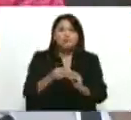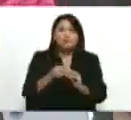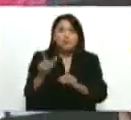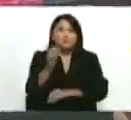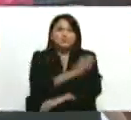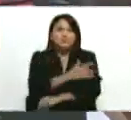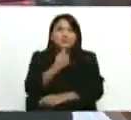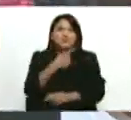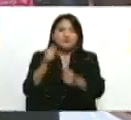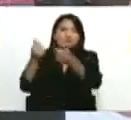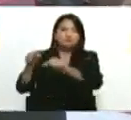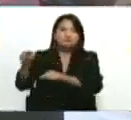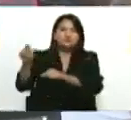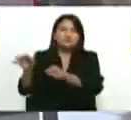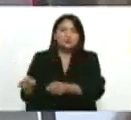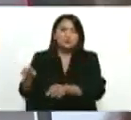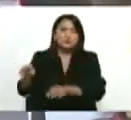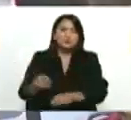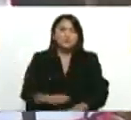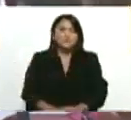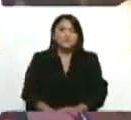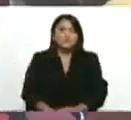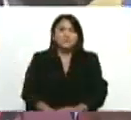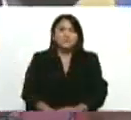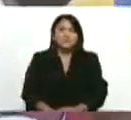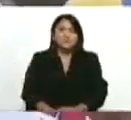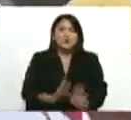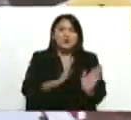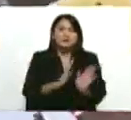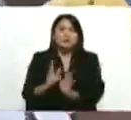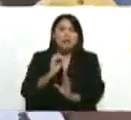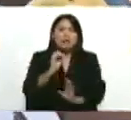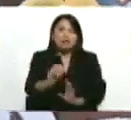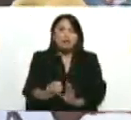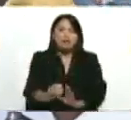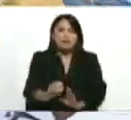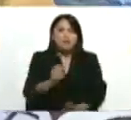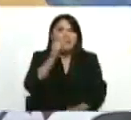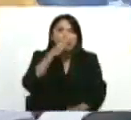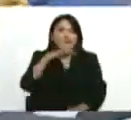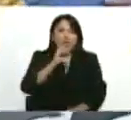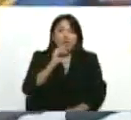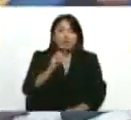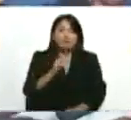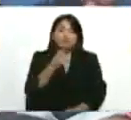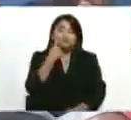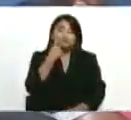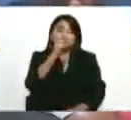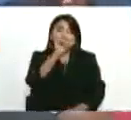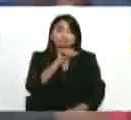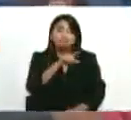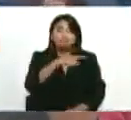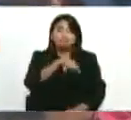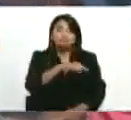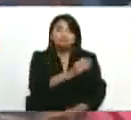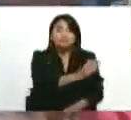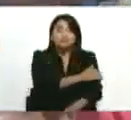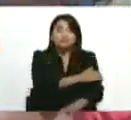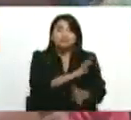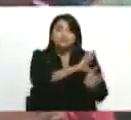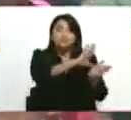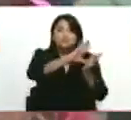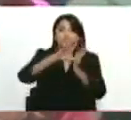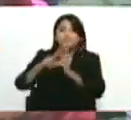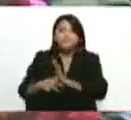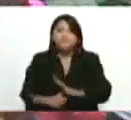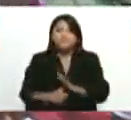CLAC. Ellos apostaron que el pueblo no se iba a organizar. Claro, ellos venían de quitarle al pueblo el derecho